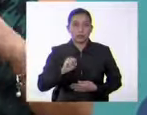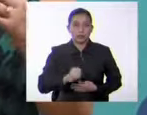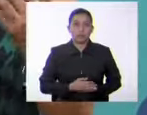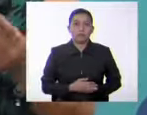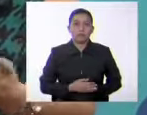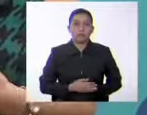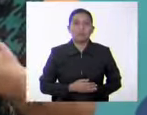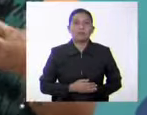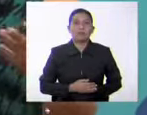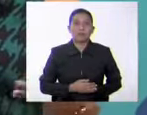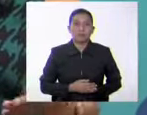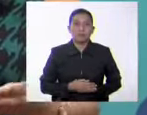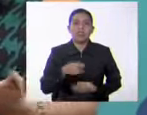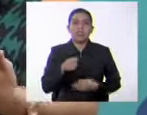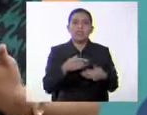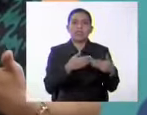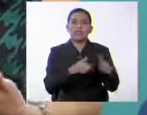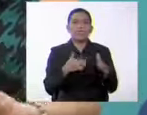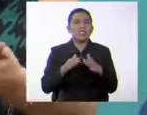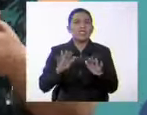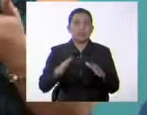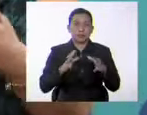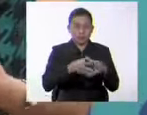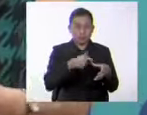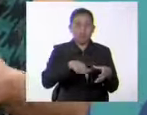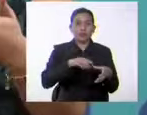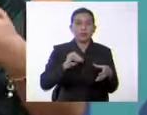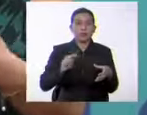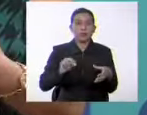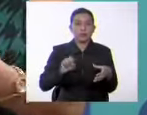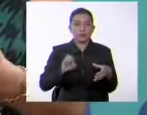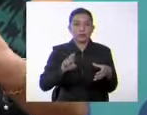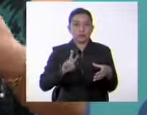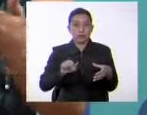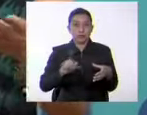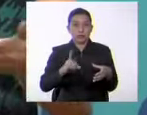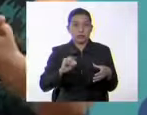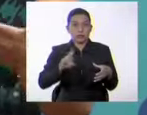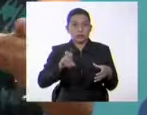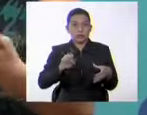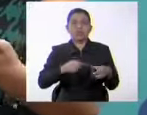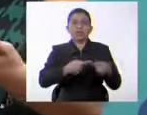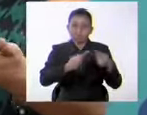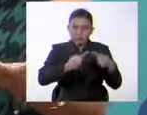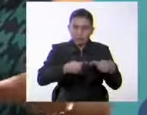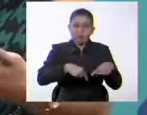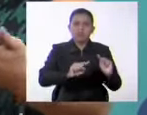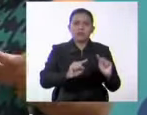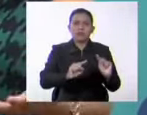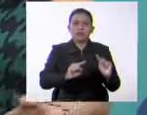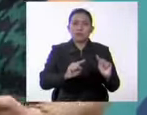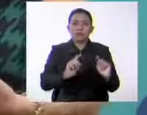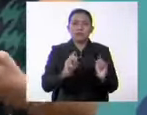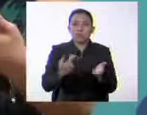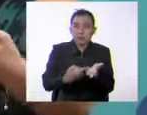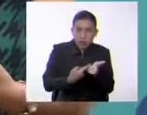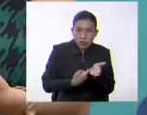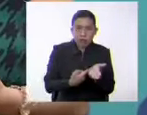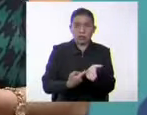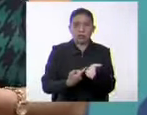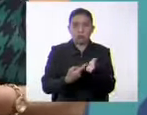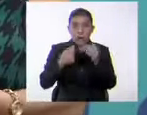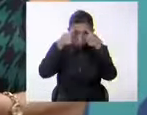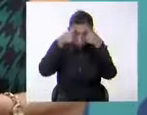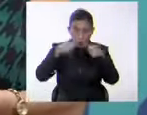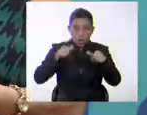diferencia, se le llaman conservadores a los que querían seguir teniendo los, digamos, las negociaciones, los acuerdos con